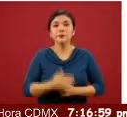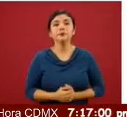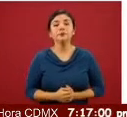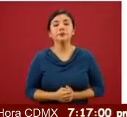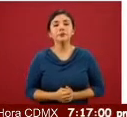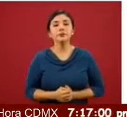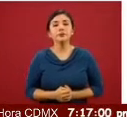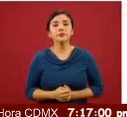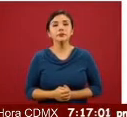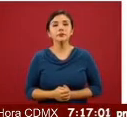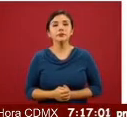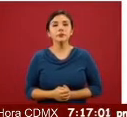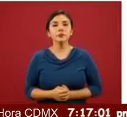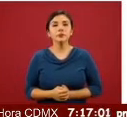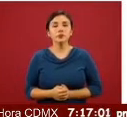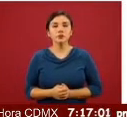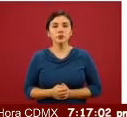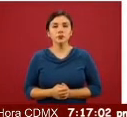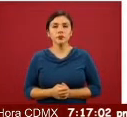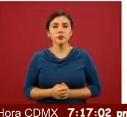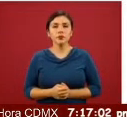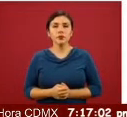creo que tenemos 2 diapositivas más.